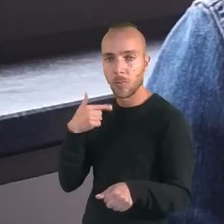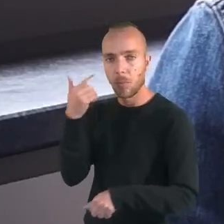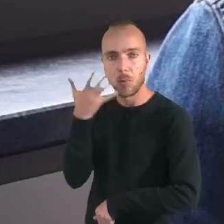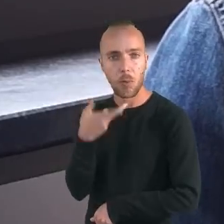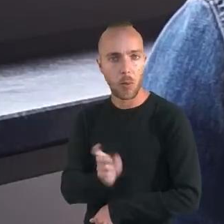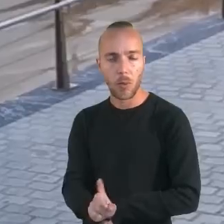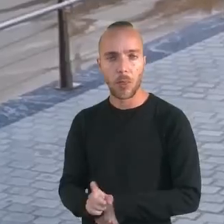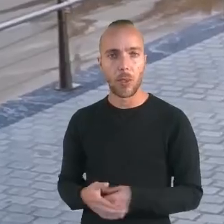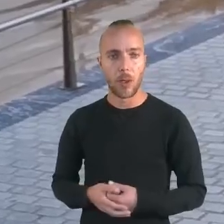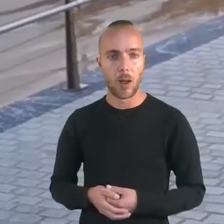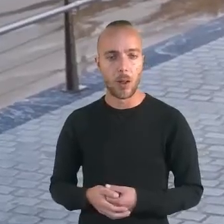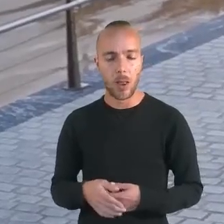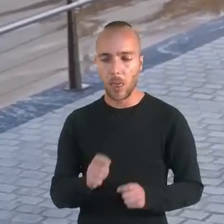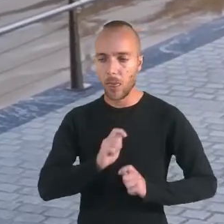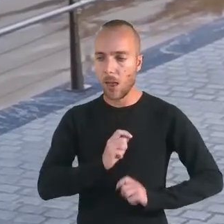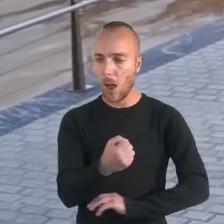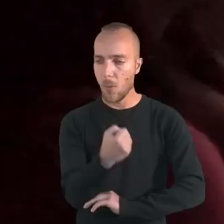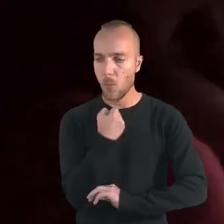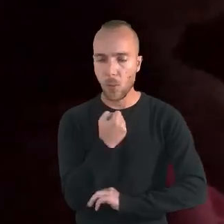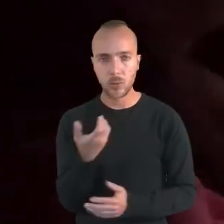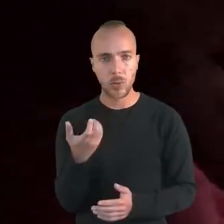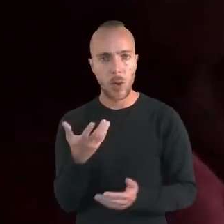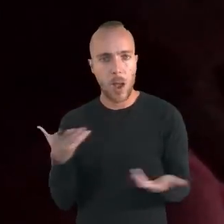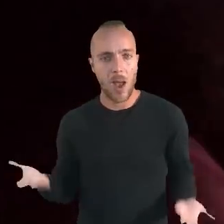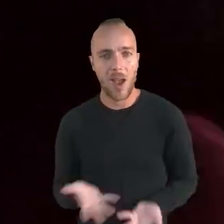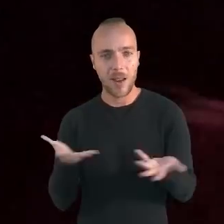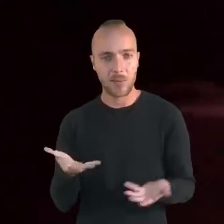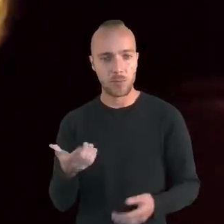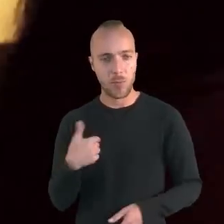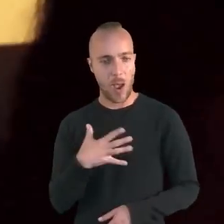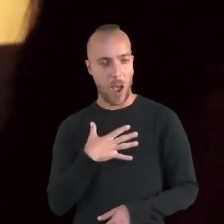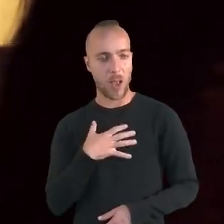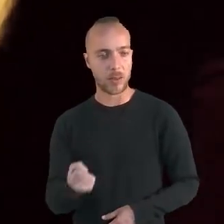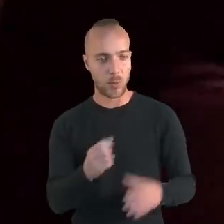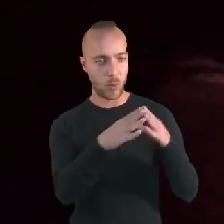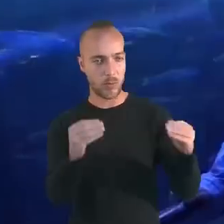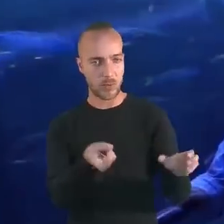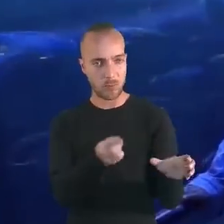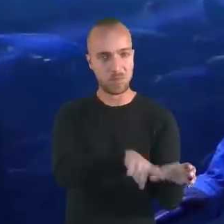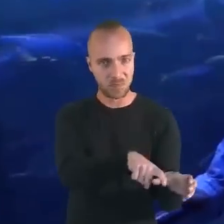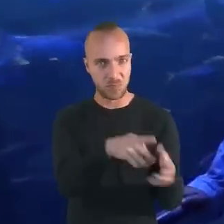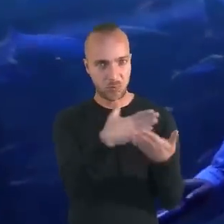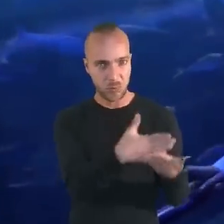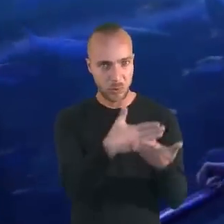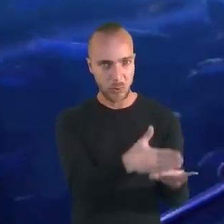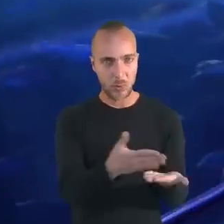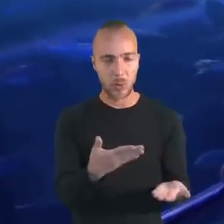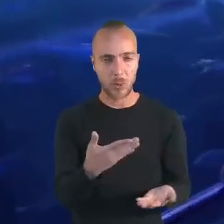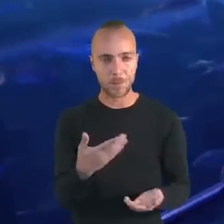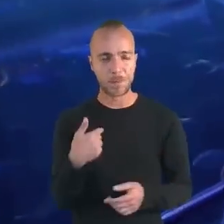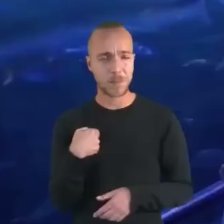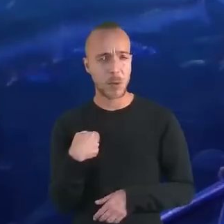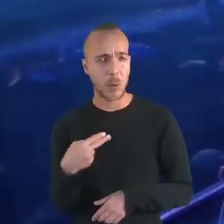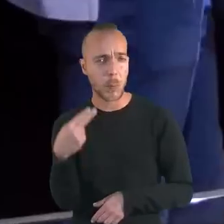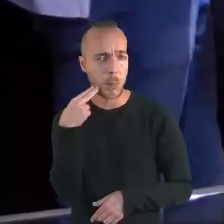de nada y que esto nos ha permitido como apoyar o a empujar a que nos atrevamos más a estudiar en una universidad. Pero lo